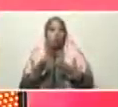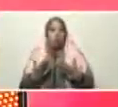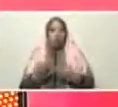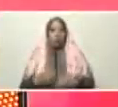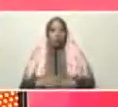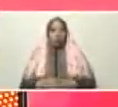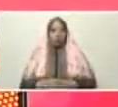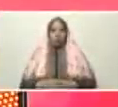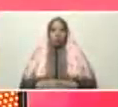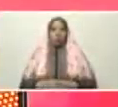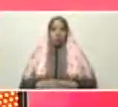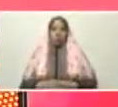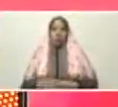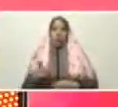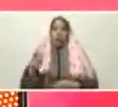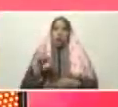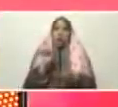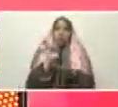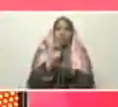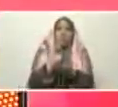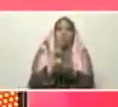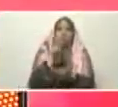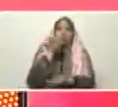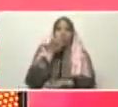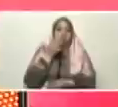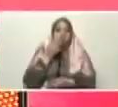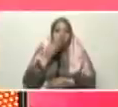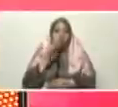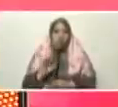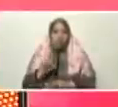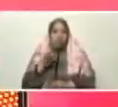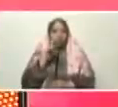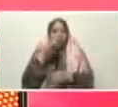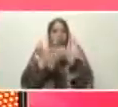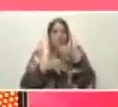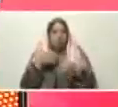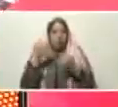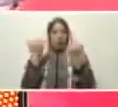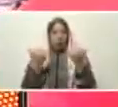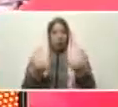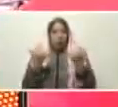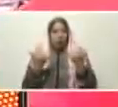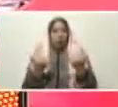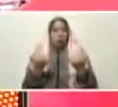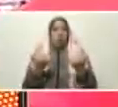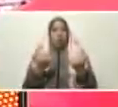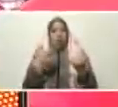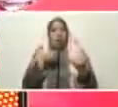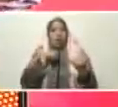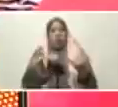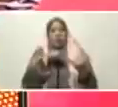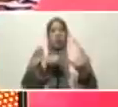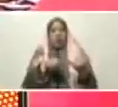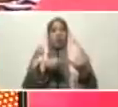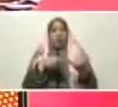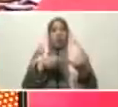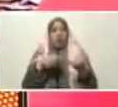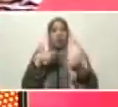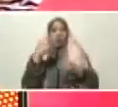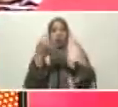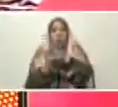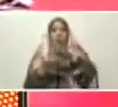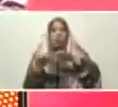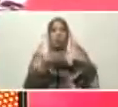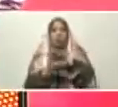agua en picada lo que sirve para votarla no sirve para nada no podemos dejar que las aguas se estanque